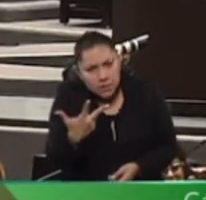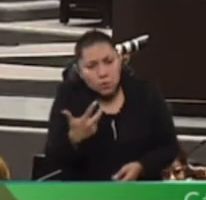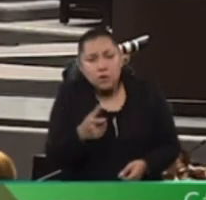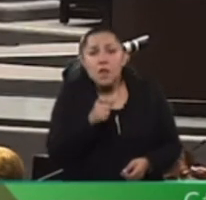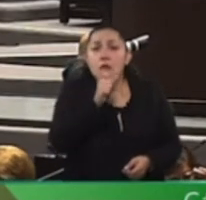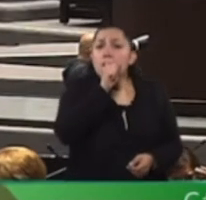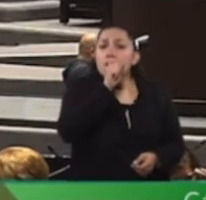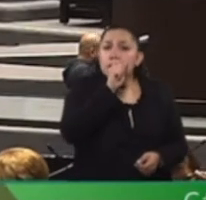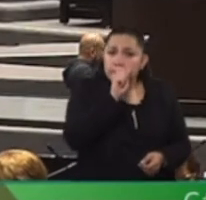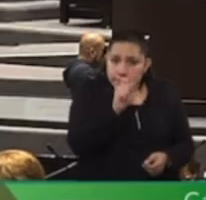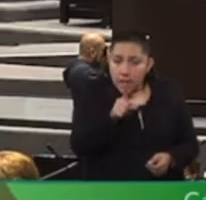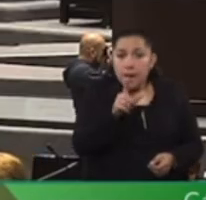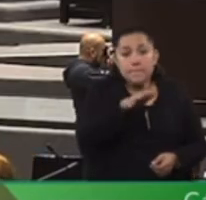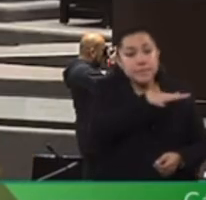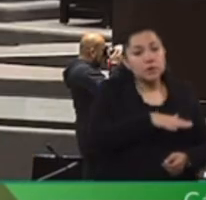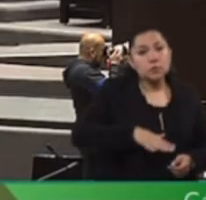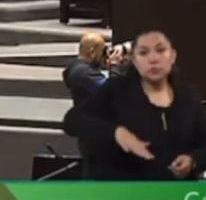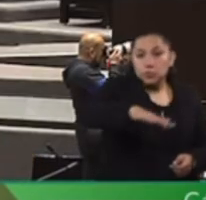los problemas mentales,